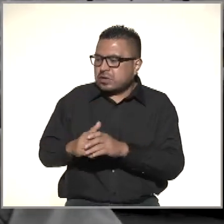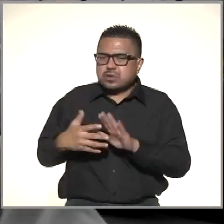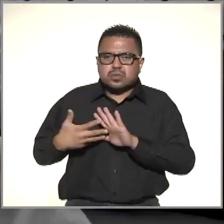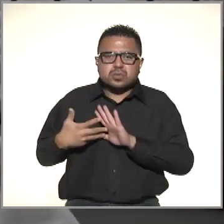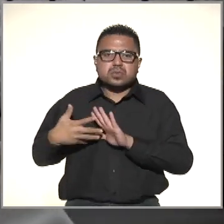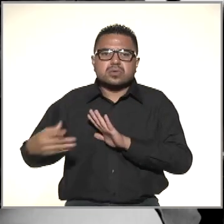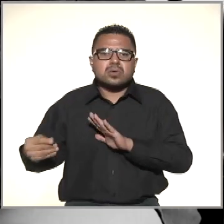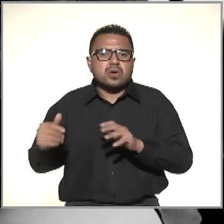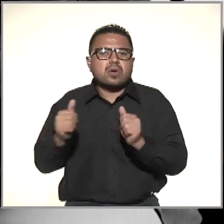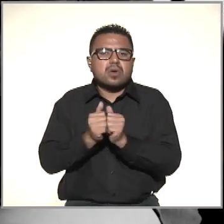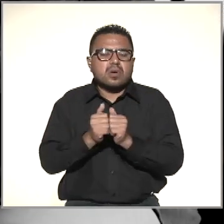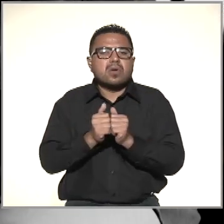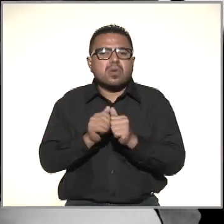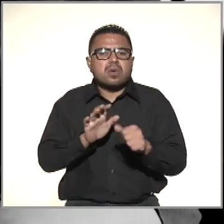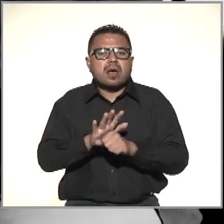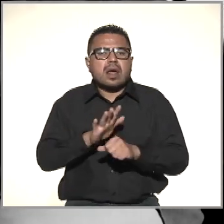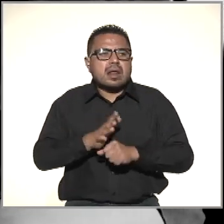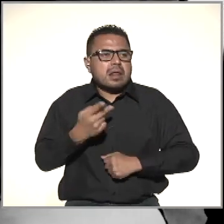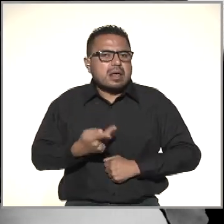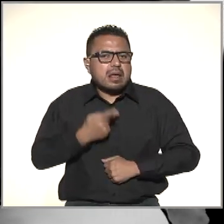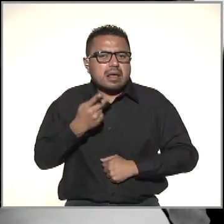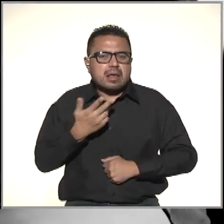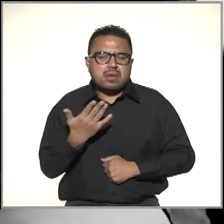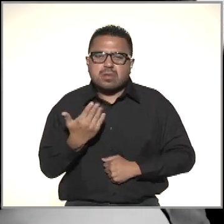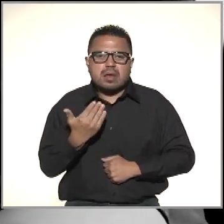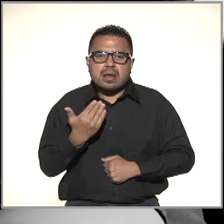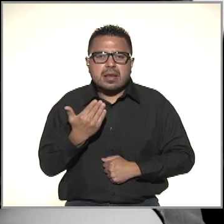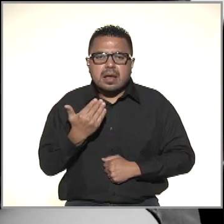transmite a través de canales no verbales.